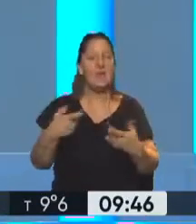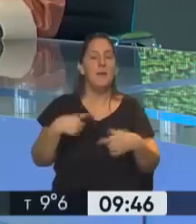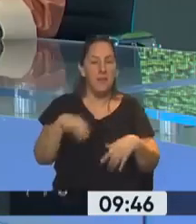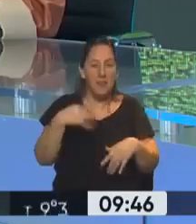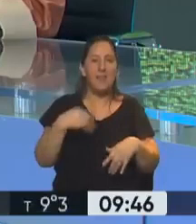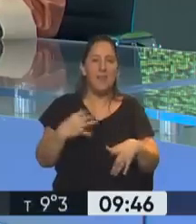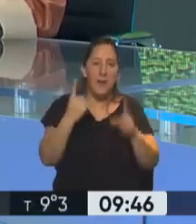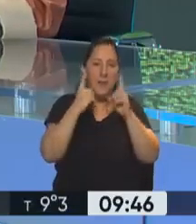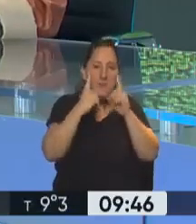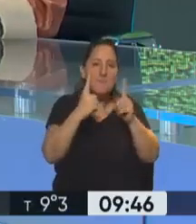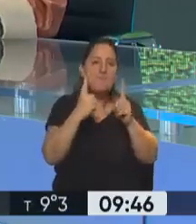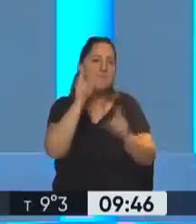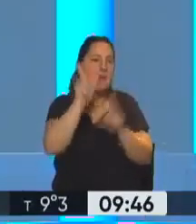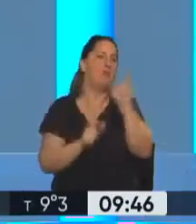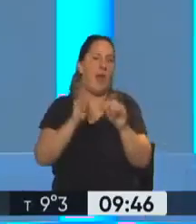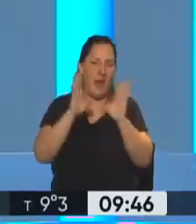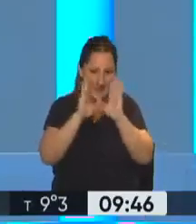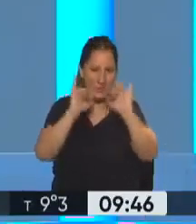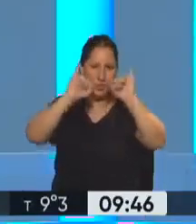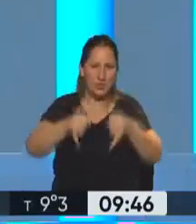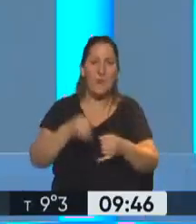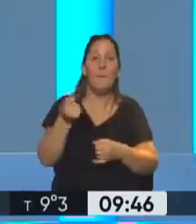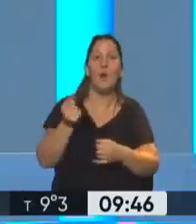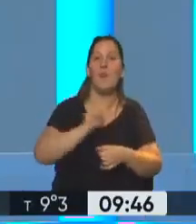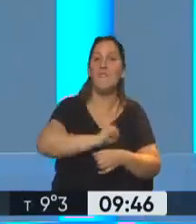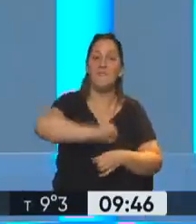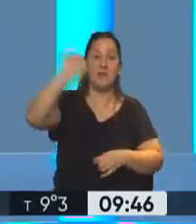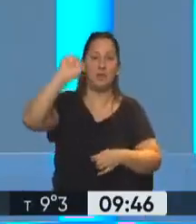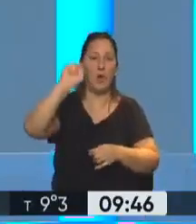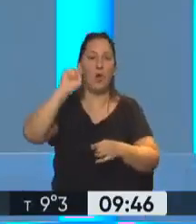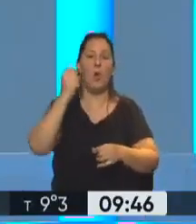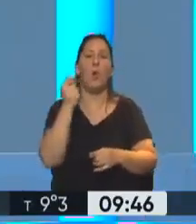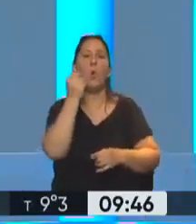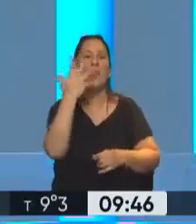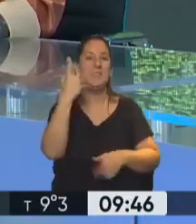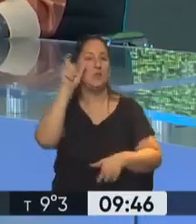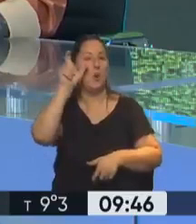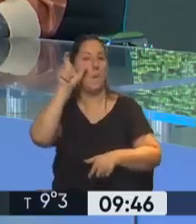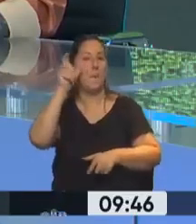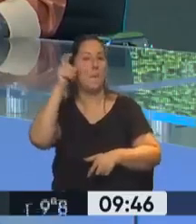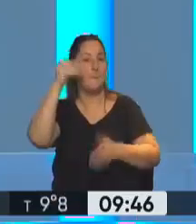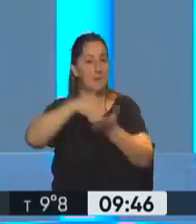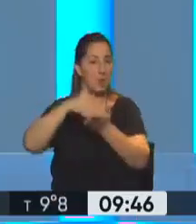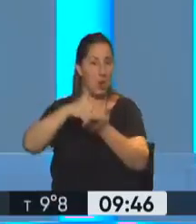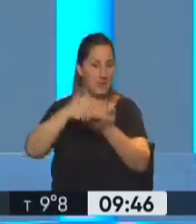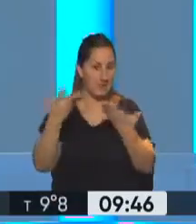cualquier nicho de personas pero acá estamos hablando de que una inflación por ejemplo impacta en 45 millones de